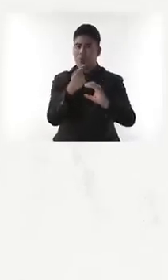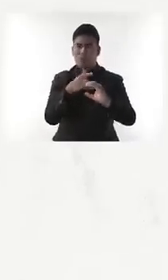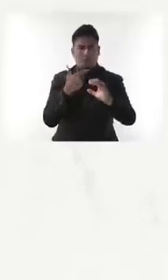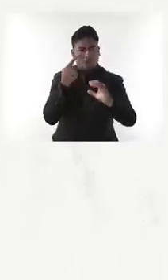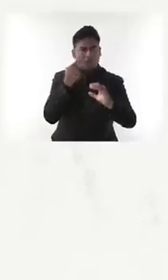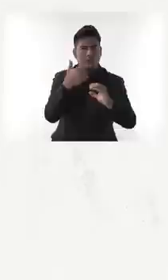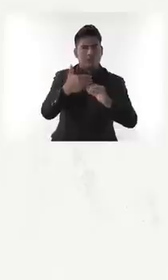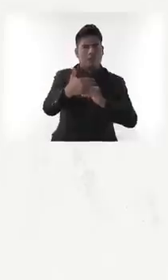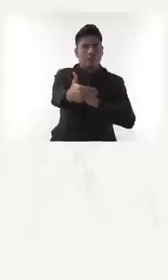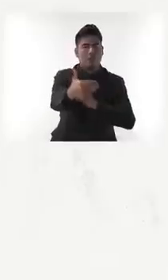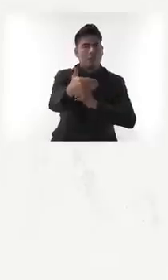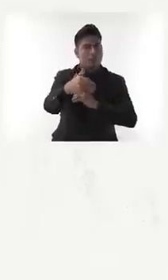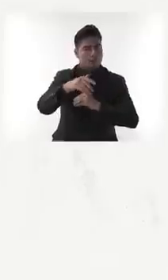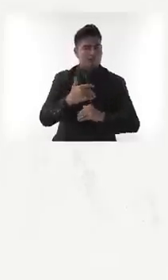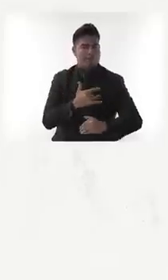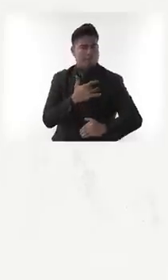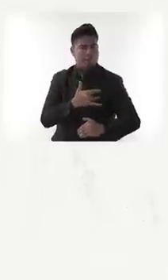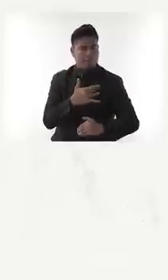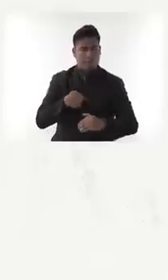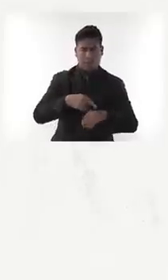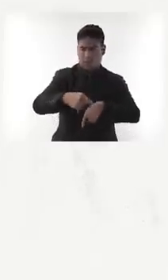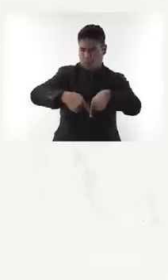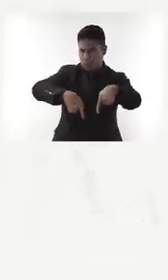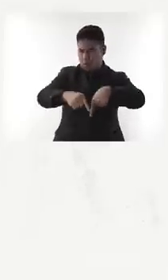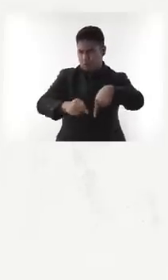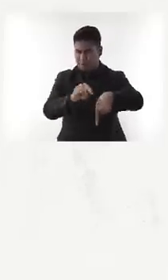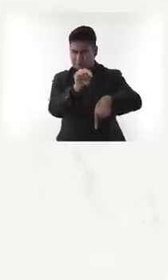que generara cercanía con el jugador.